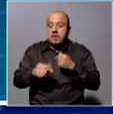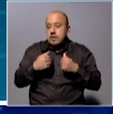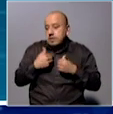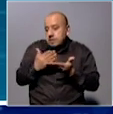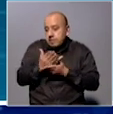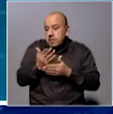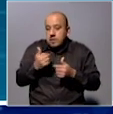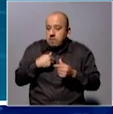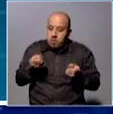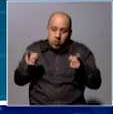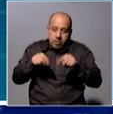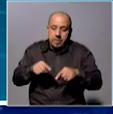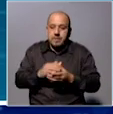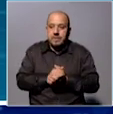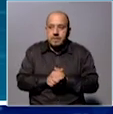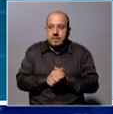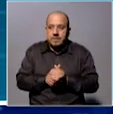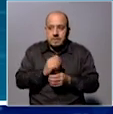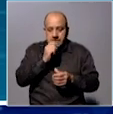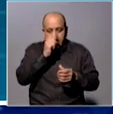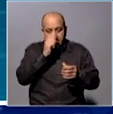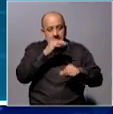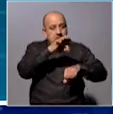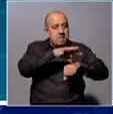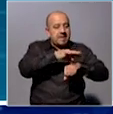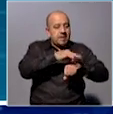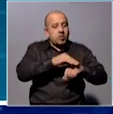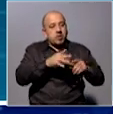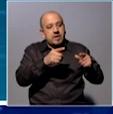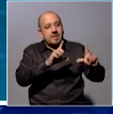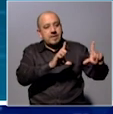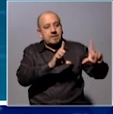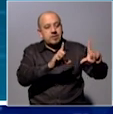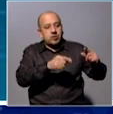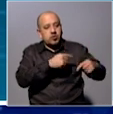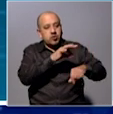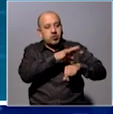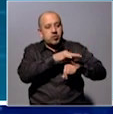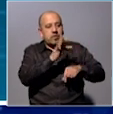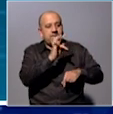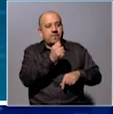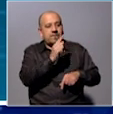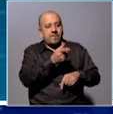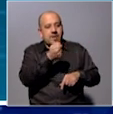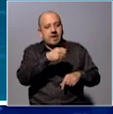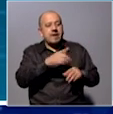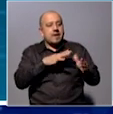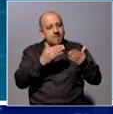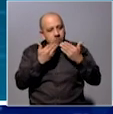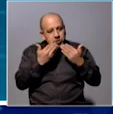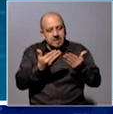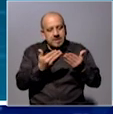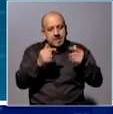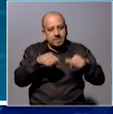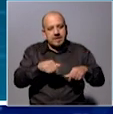vivido siempre y vamos a volver a vivir. Eduardo Faganello, médico y protagonista de la serie Doctor Faga, de la serie documental que lleva ese nombre, muchas gracias por